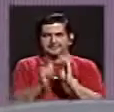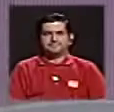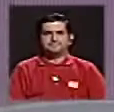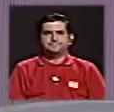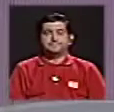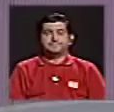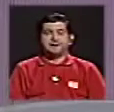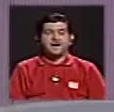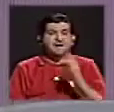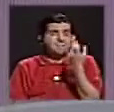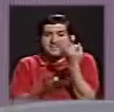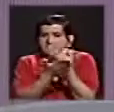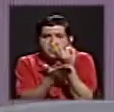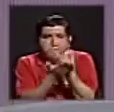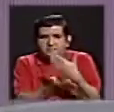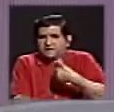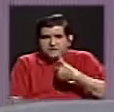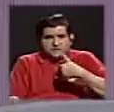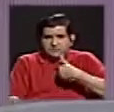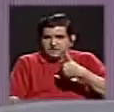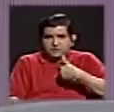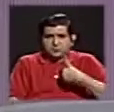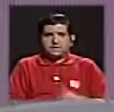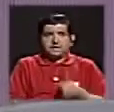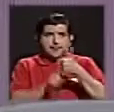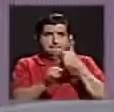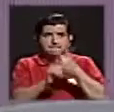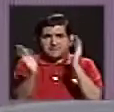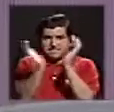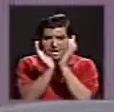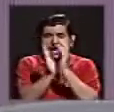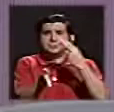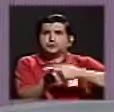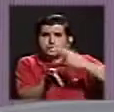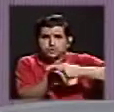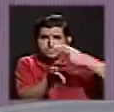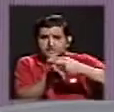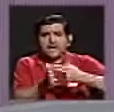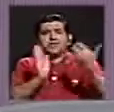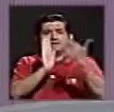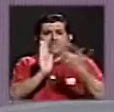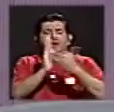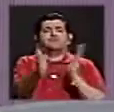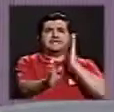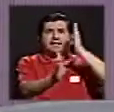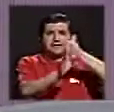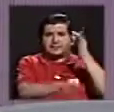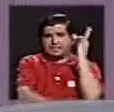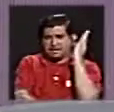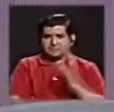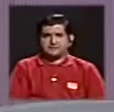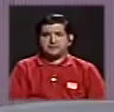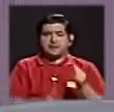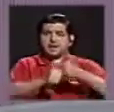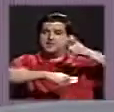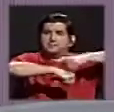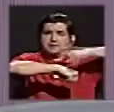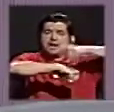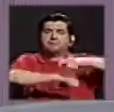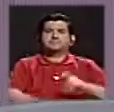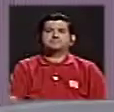del desfinanciamiento de la misma caja, de los mismos hospitales, ha afectado directamente a las mujeres en primera